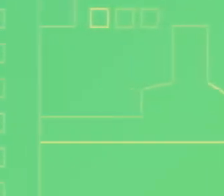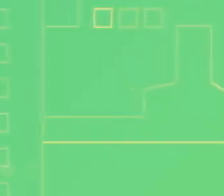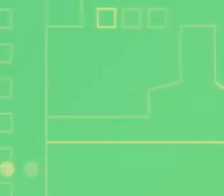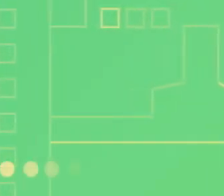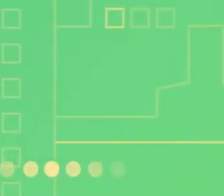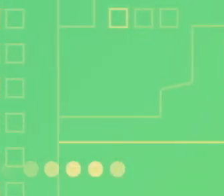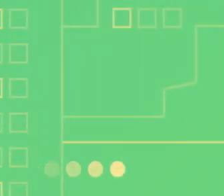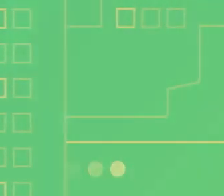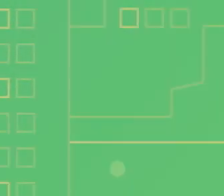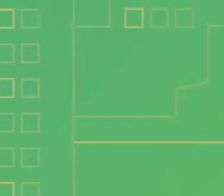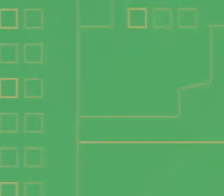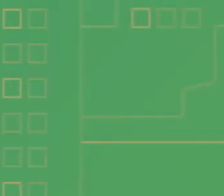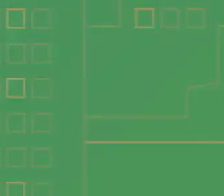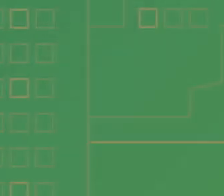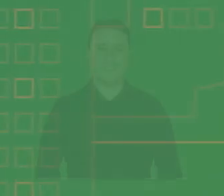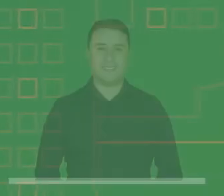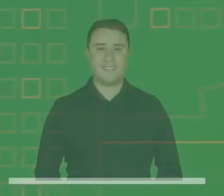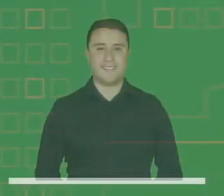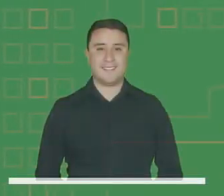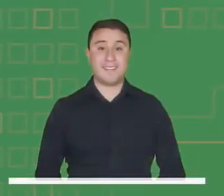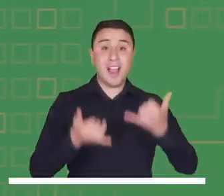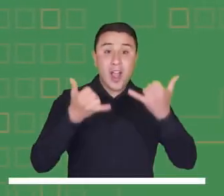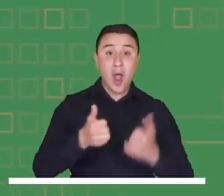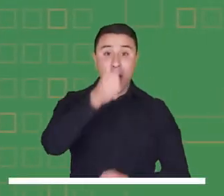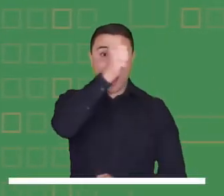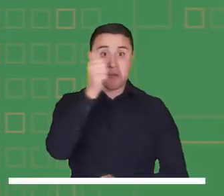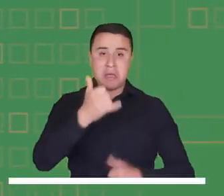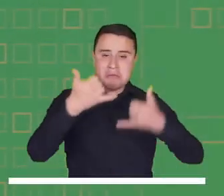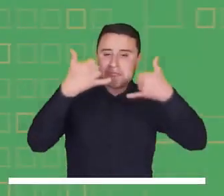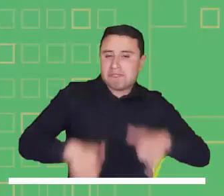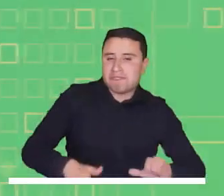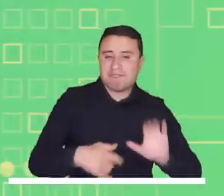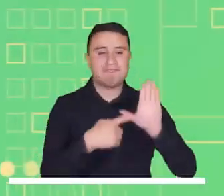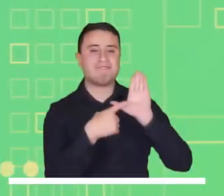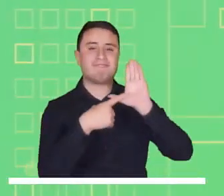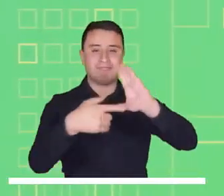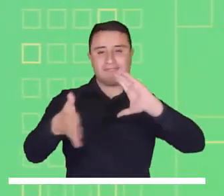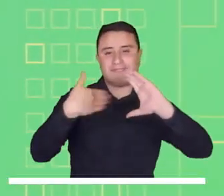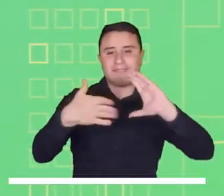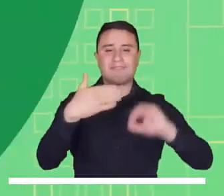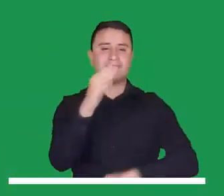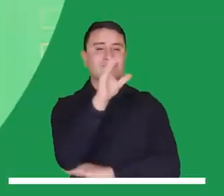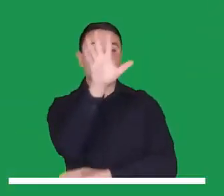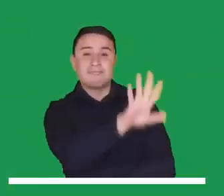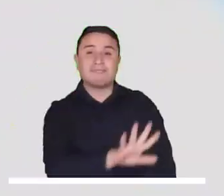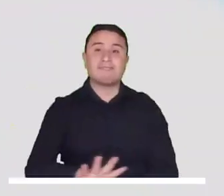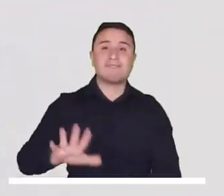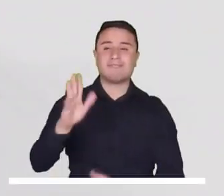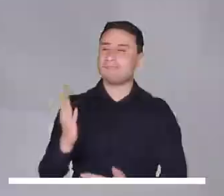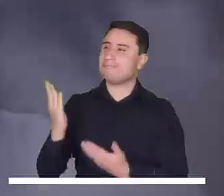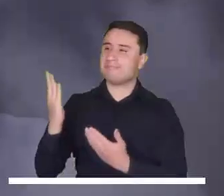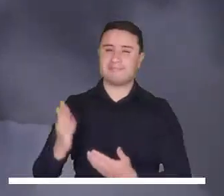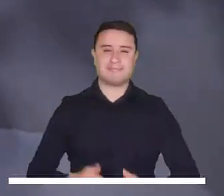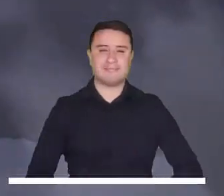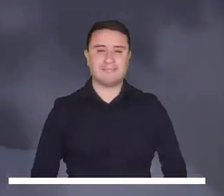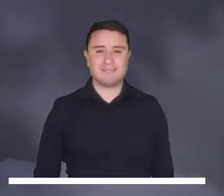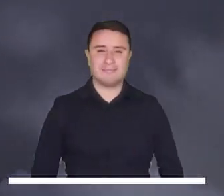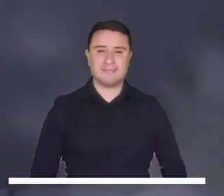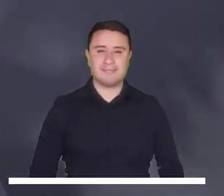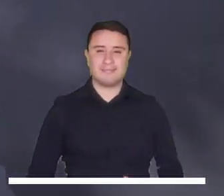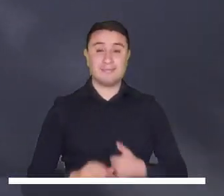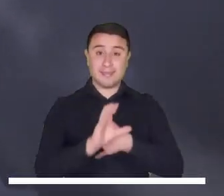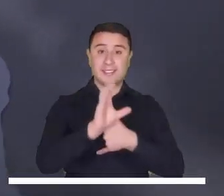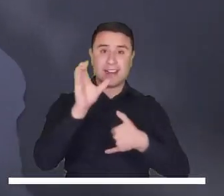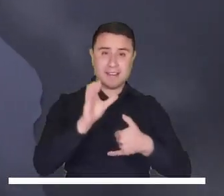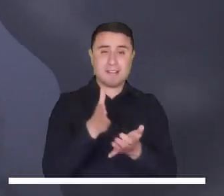Cerramos este domingo con la información más reciente de las condiciones meteorológicas en las diferentes regiones del país. El Caribe